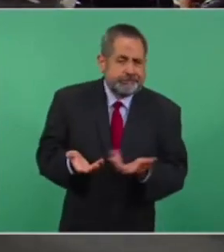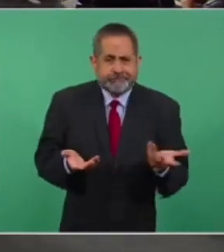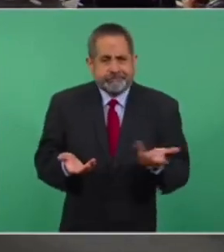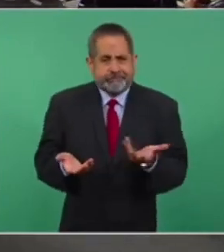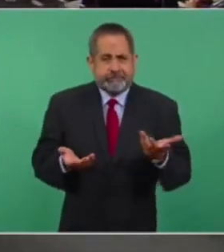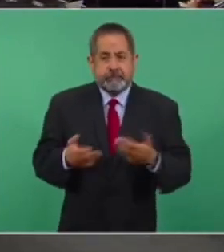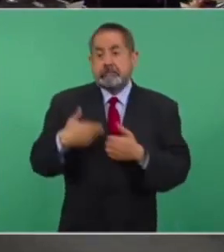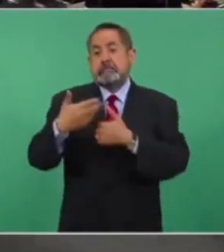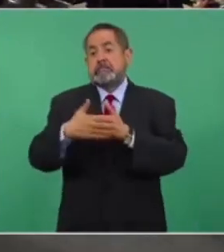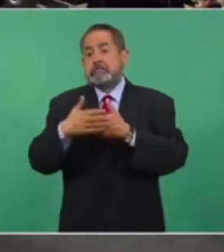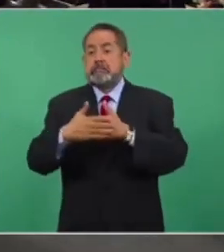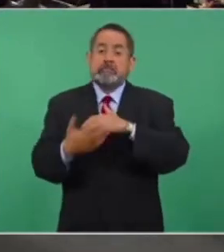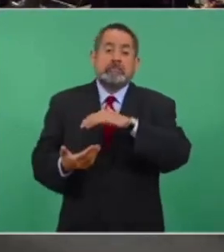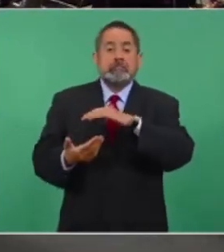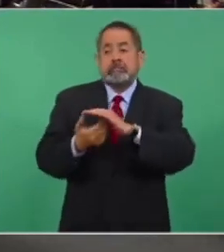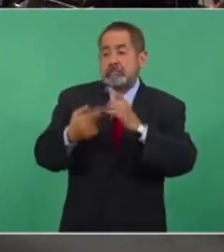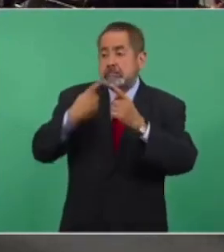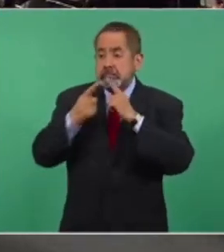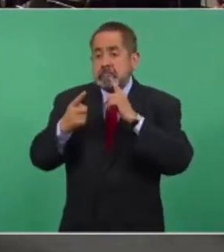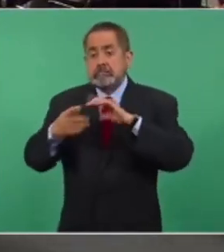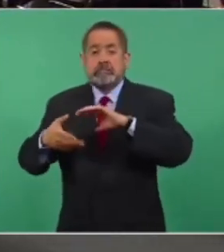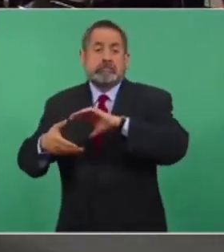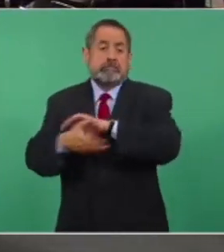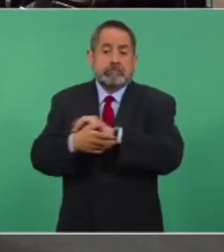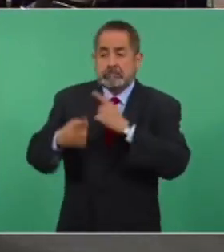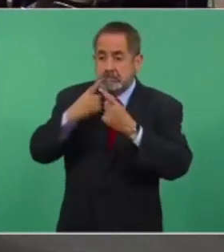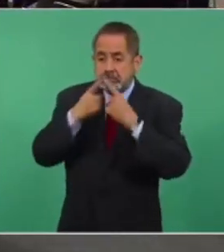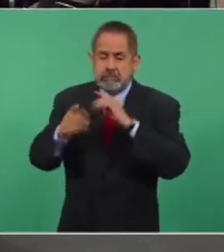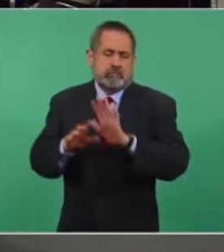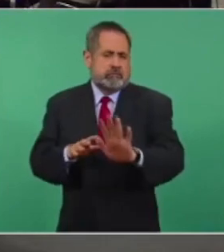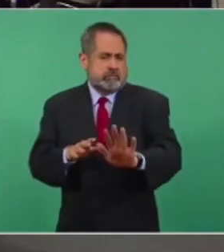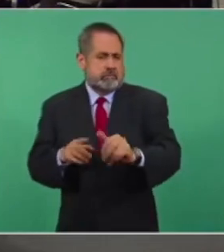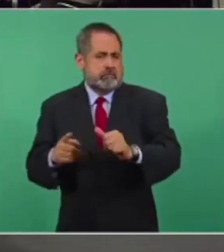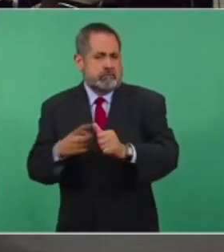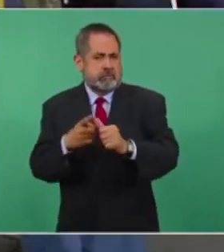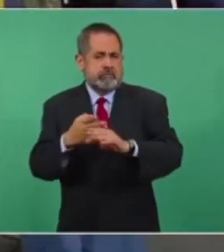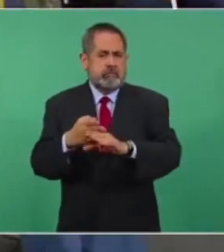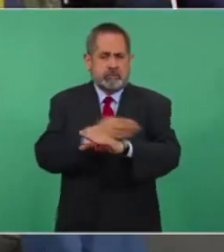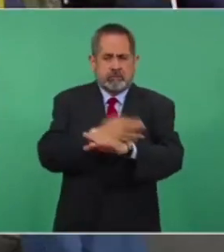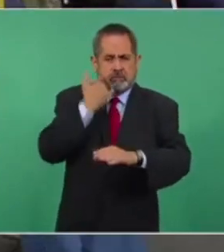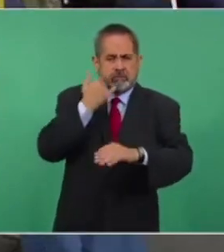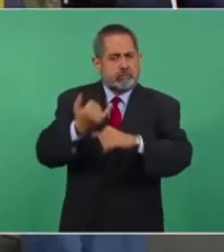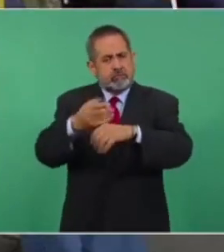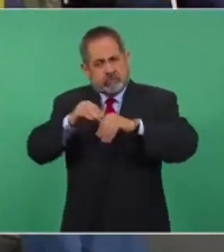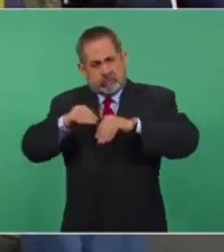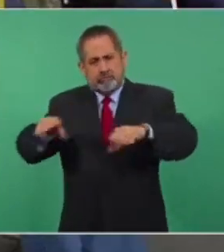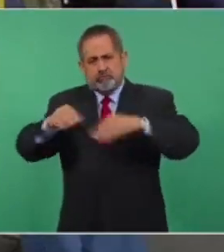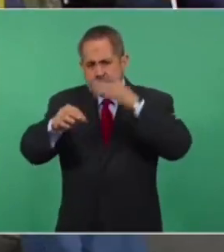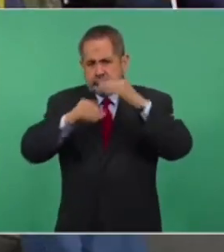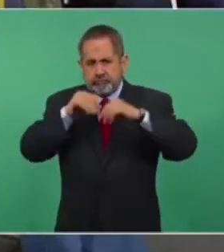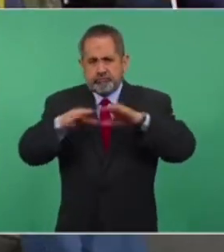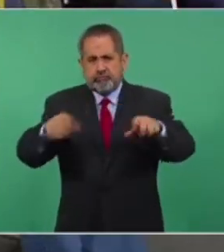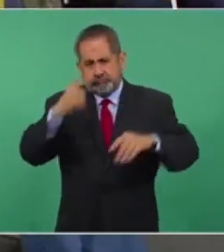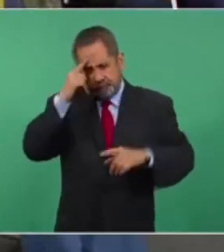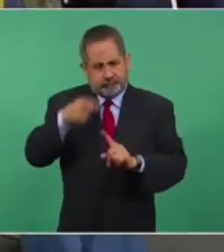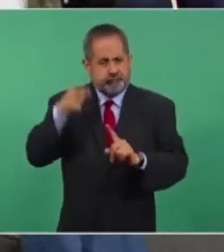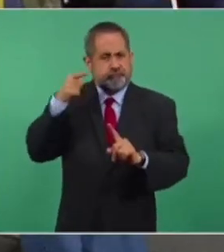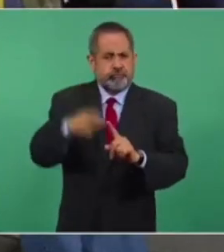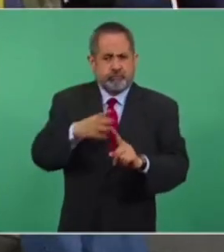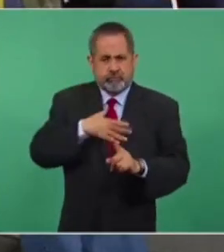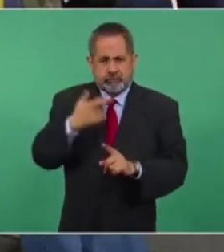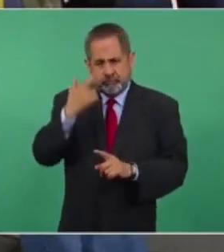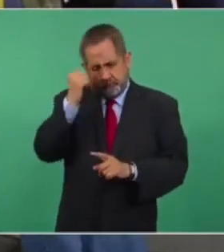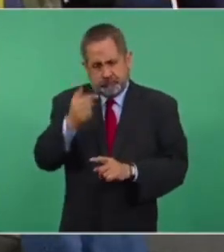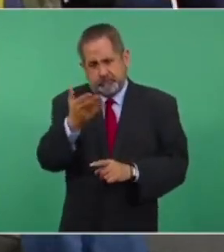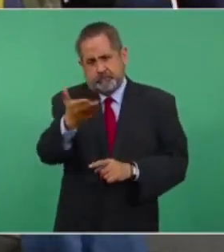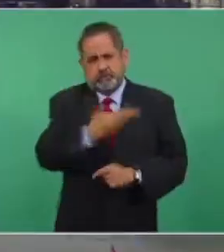esas mesas de diálogo, nosotros queremos información para poder informar a los ciudadanos y actuar en consecuencia,